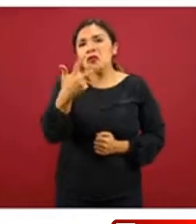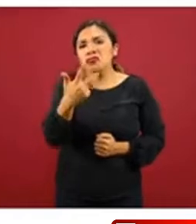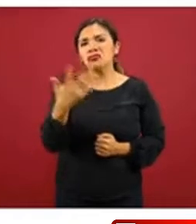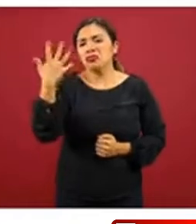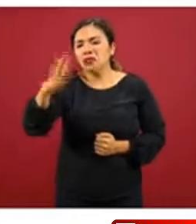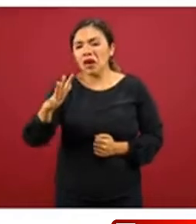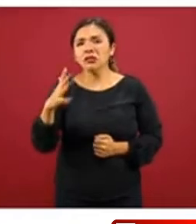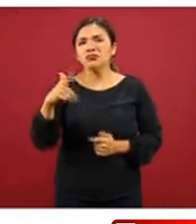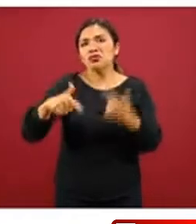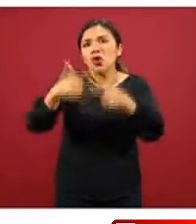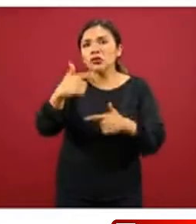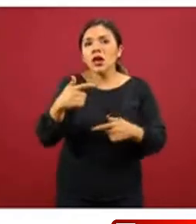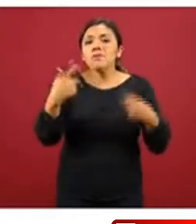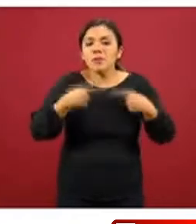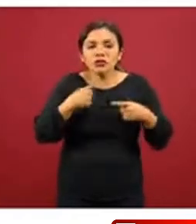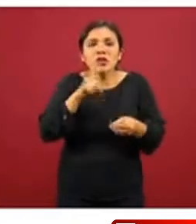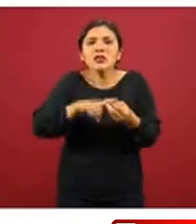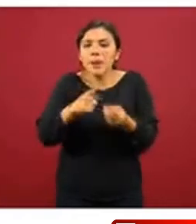¿a quién saco primero?